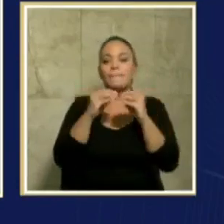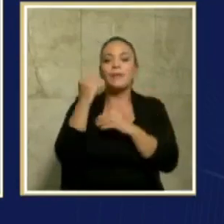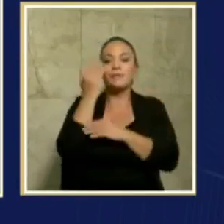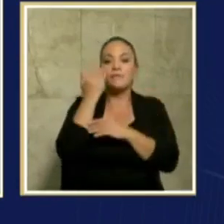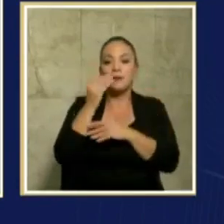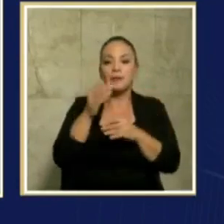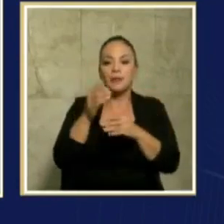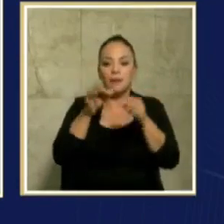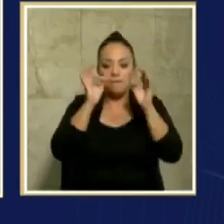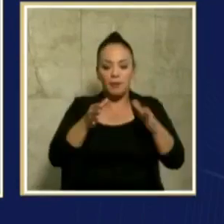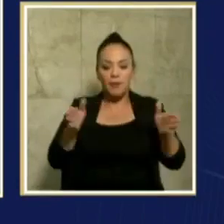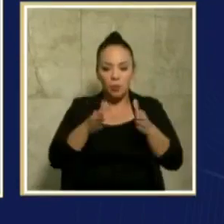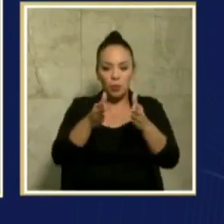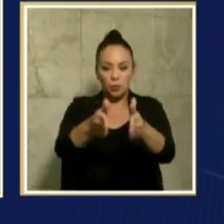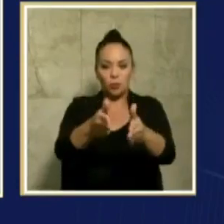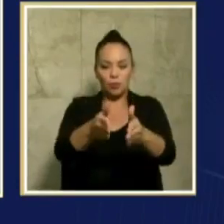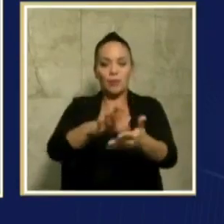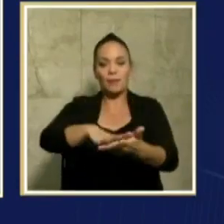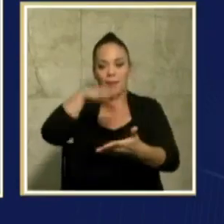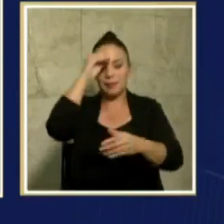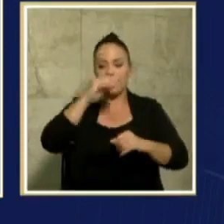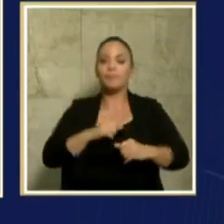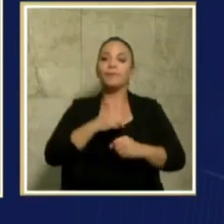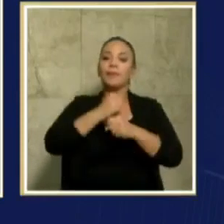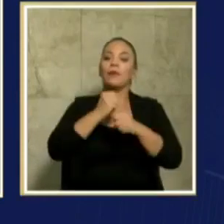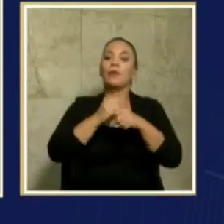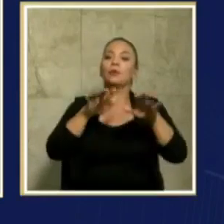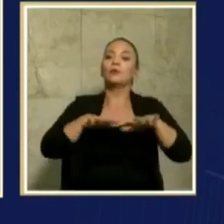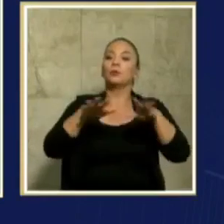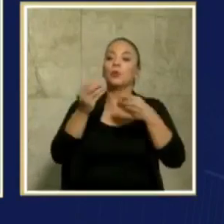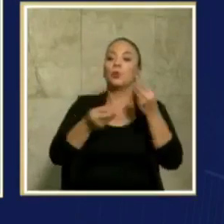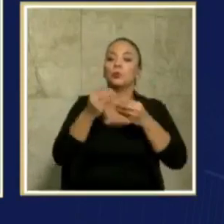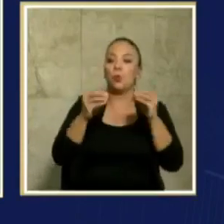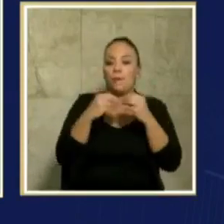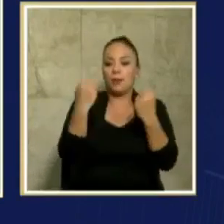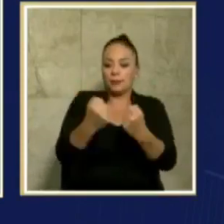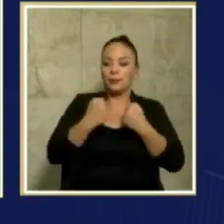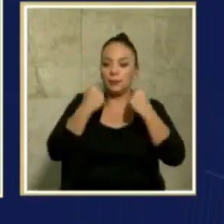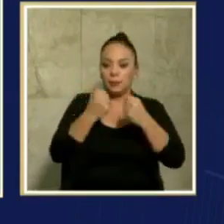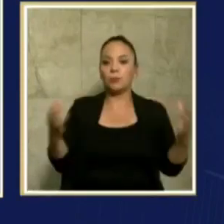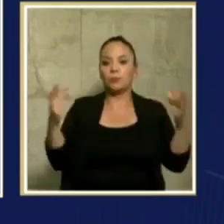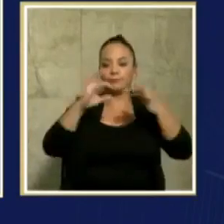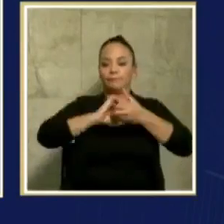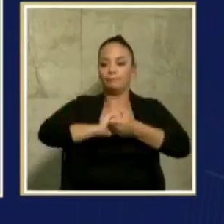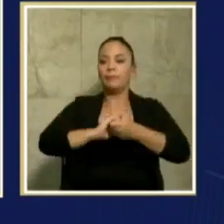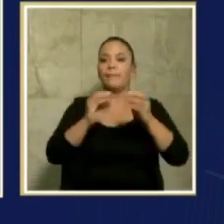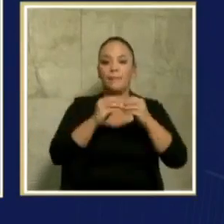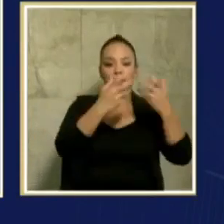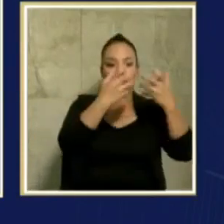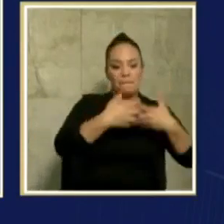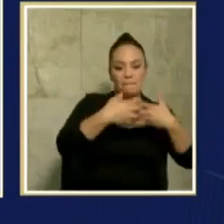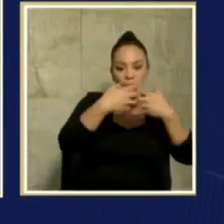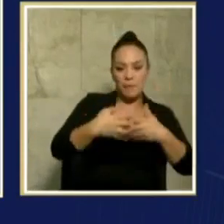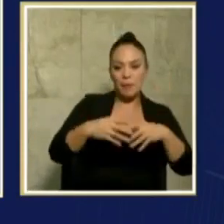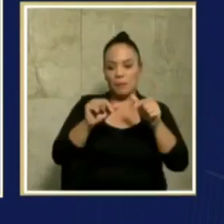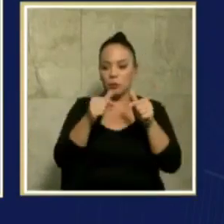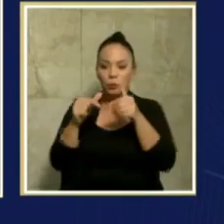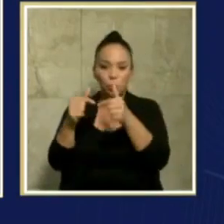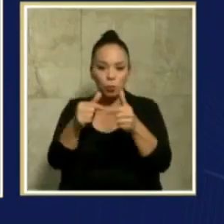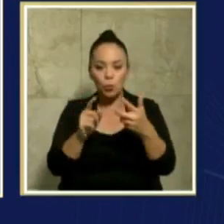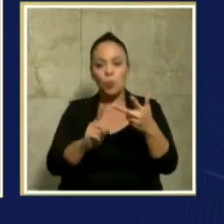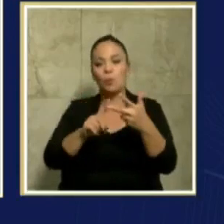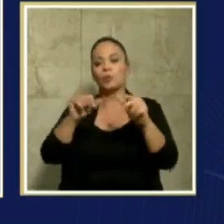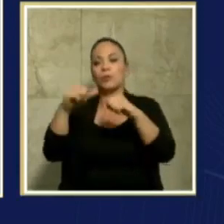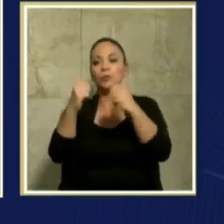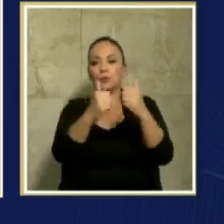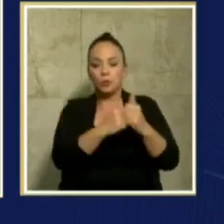definir una ruta de aprendizaje. El trabajo con el sector productivo va a ser más intenso para vincular más cámaras, más empresas, más asociaciones.